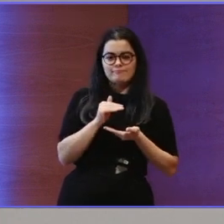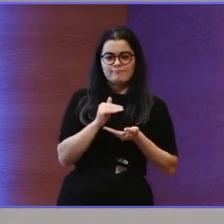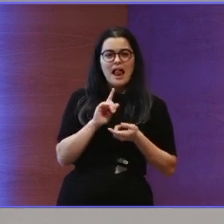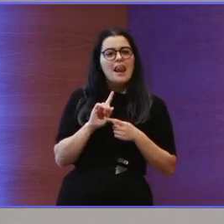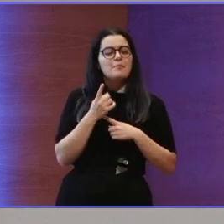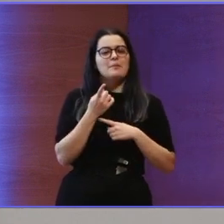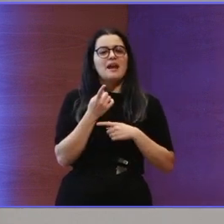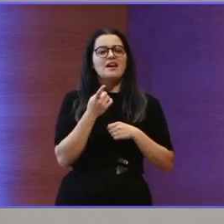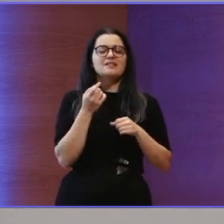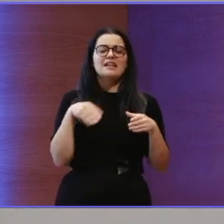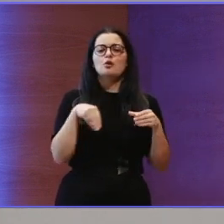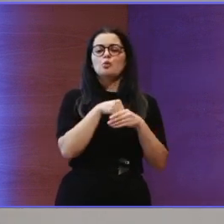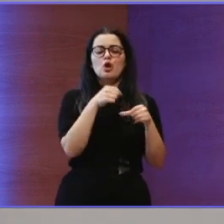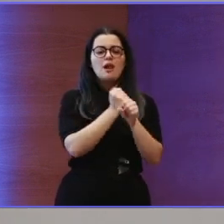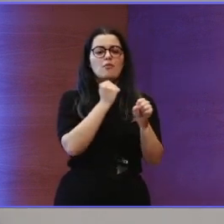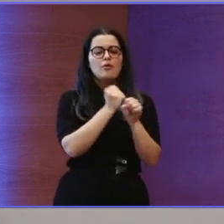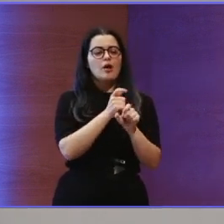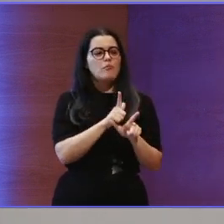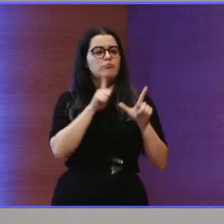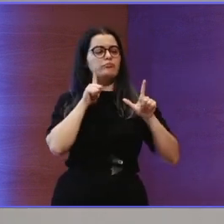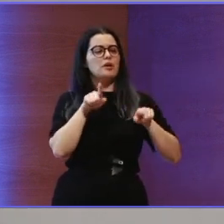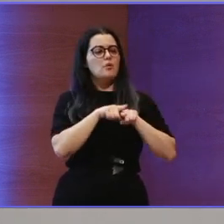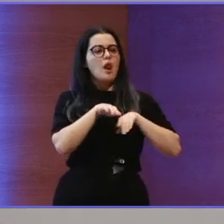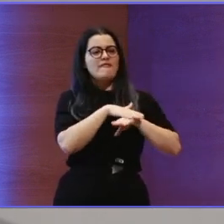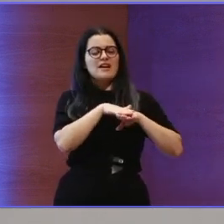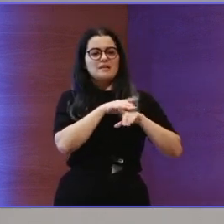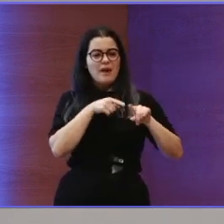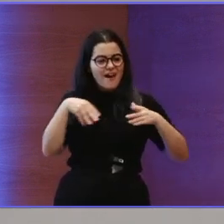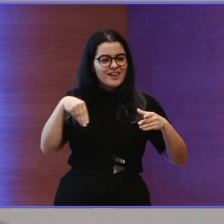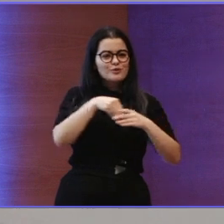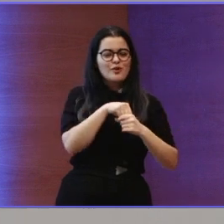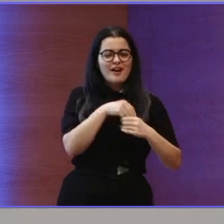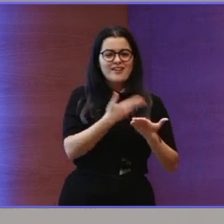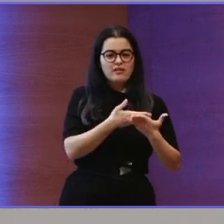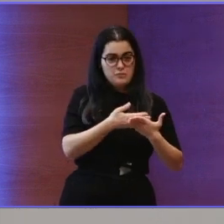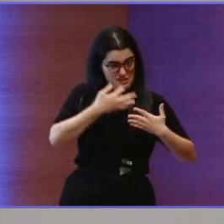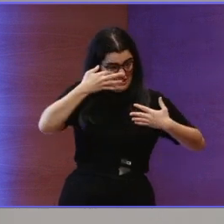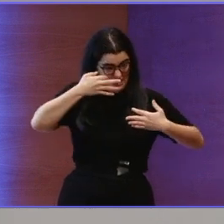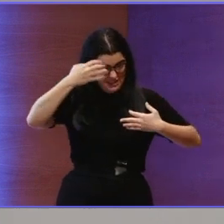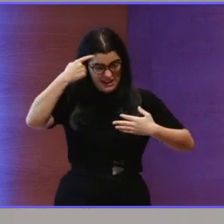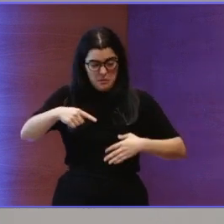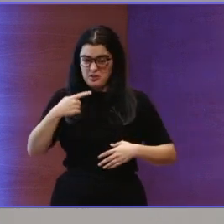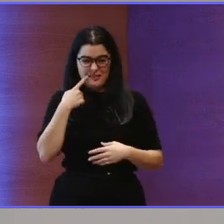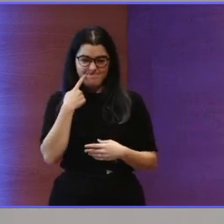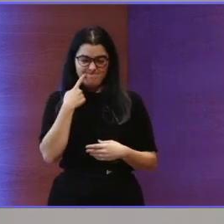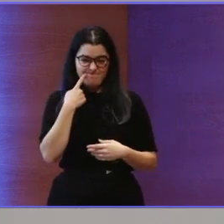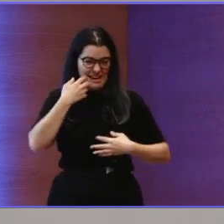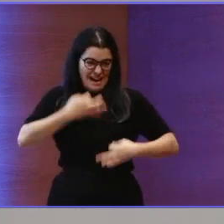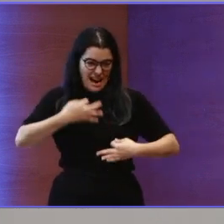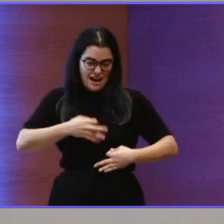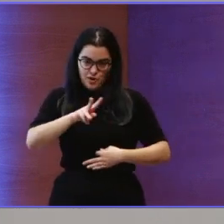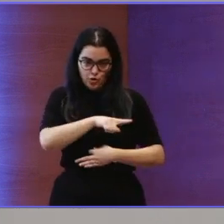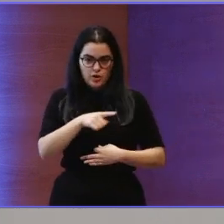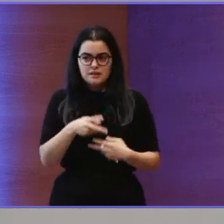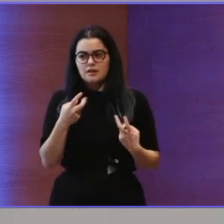inclusión laboral como eh Como eje de inclusión cuando ya sabemos que eso no es del todo eh cierto yo creo que todavía